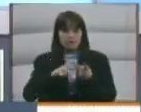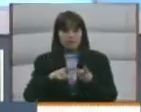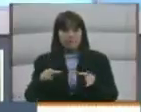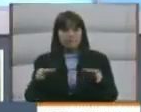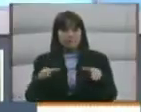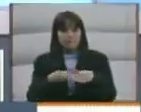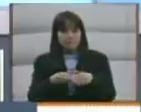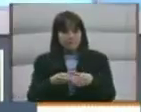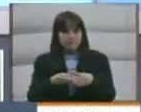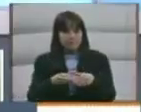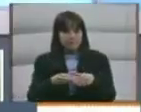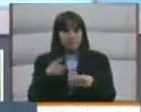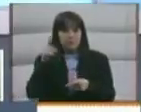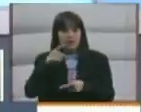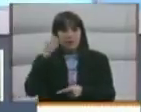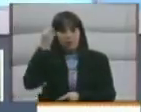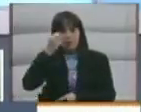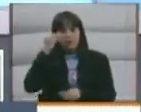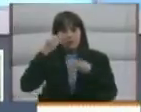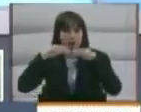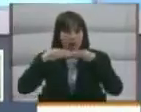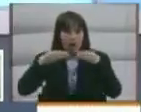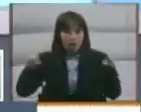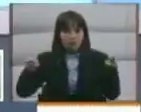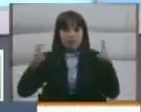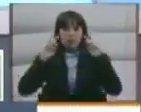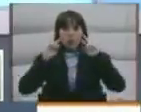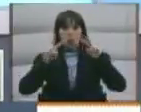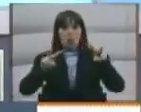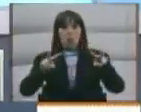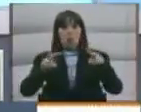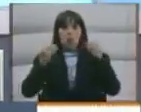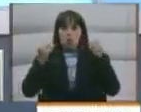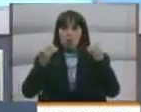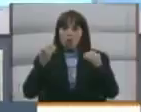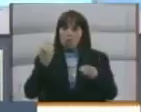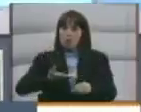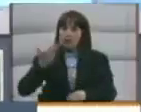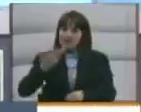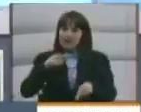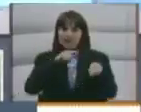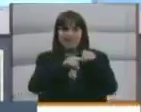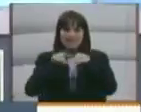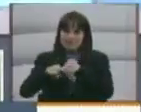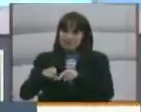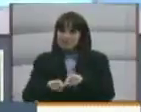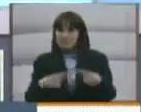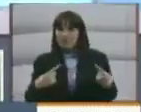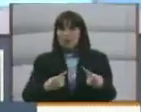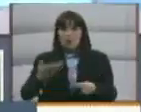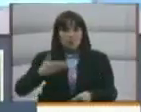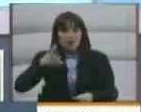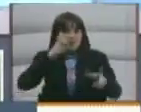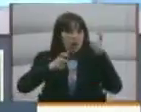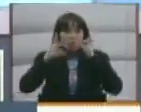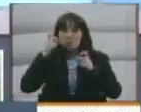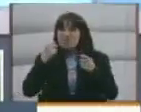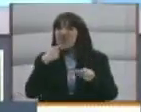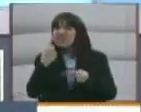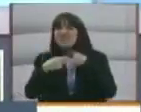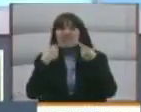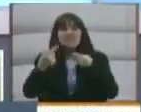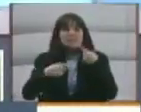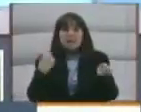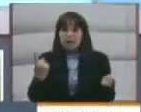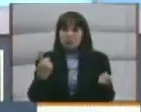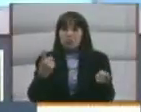Abrir las puertas y las ventanas a la crítica, a la autocrítica y a la democracia popular, a la